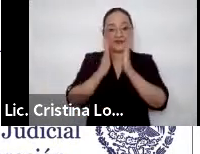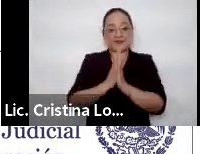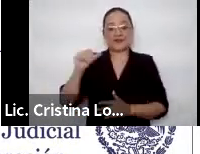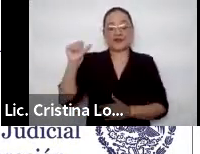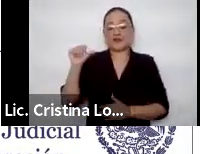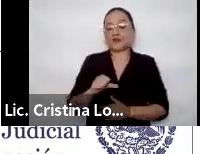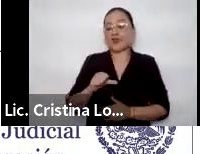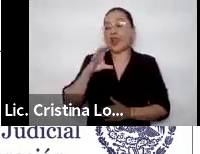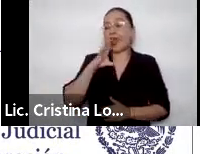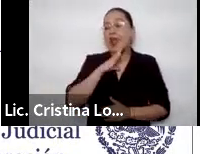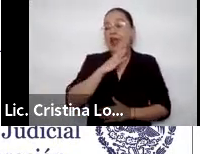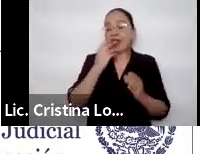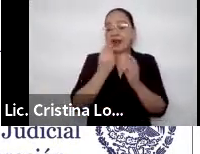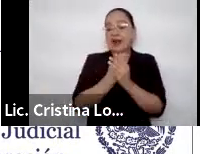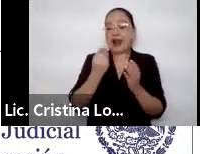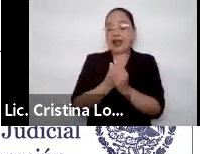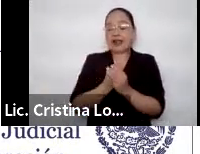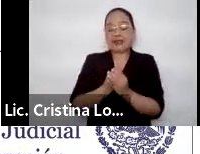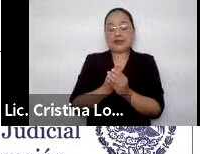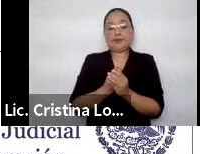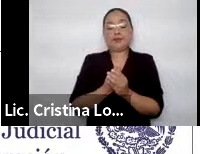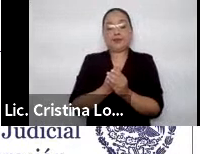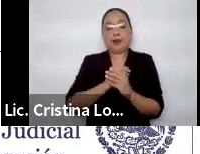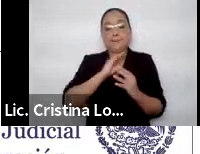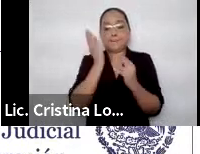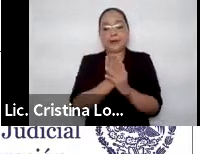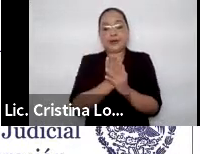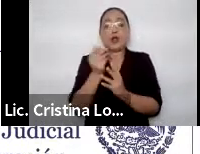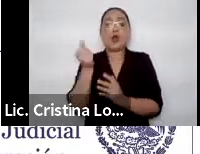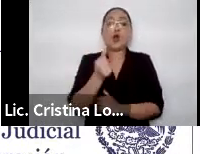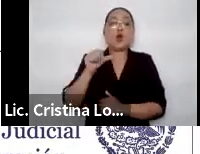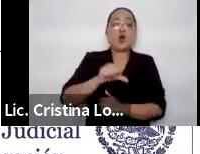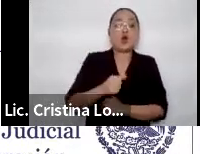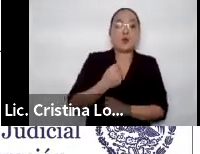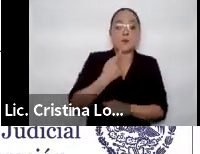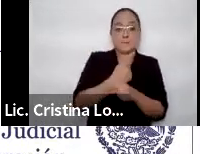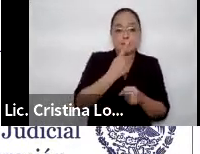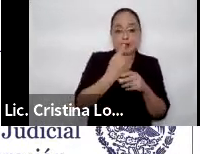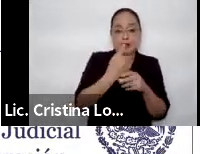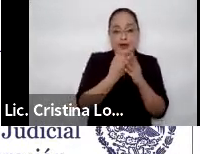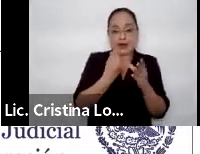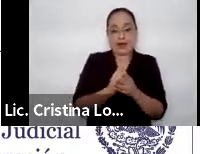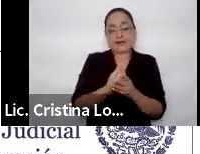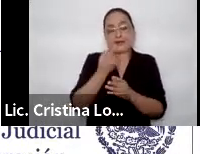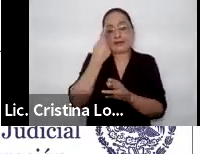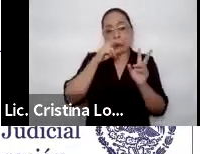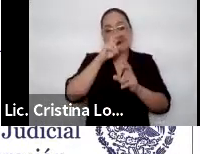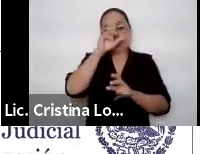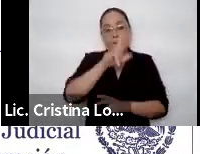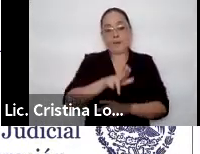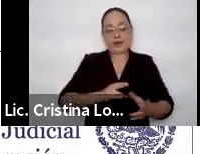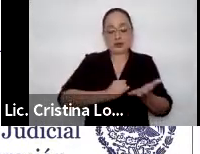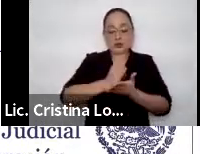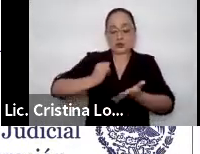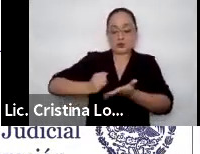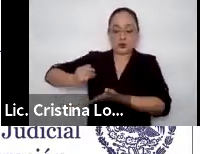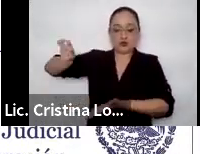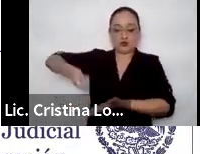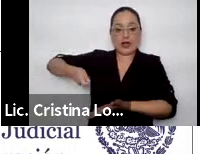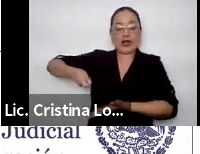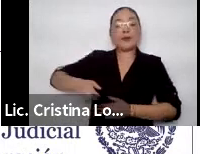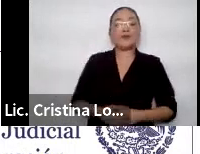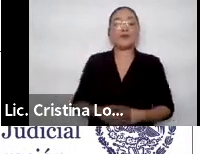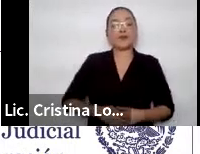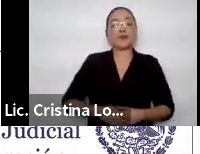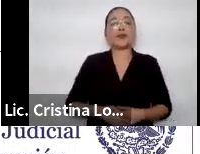2 partes en que se divide el presente módulo de martes de jurisprudencia, que ahora vamos a ver respecto de la Gaceta